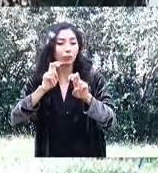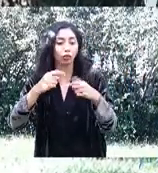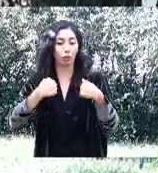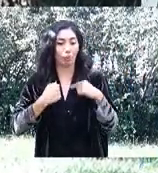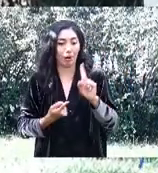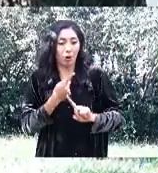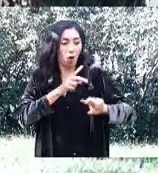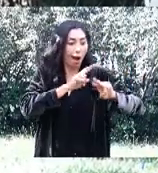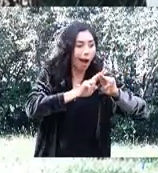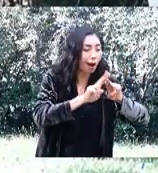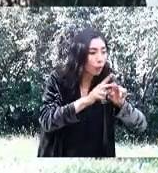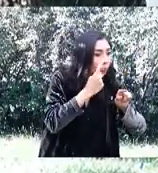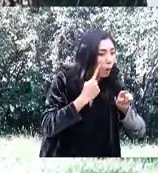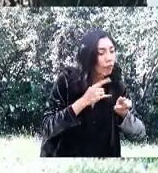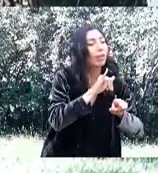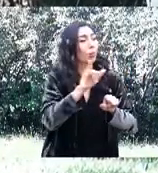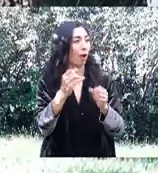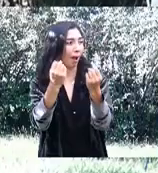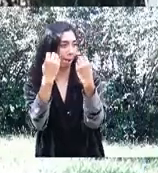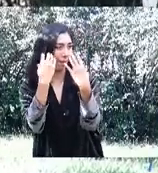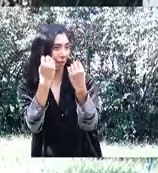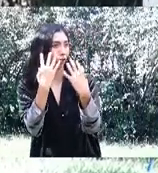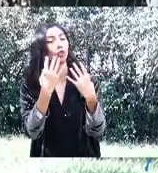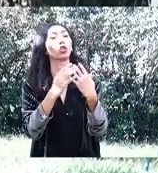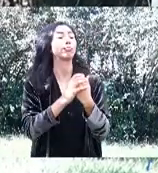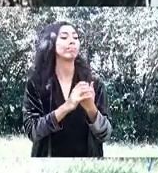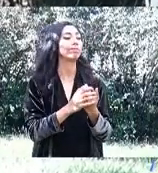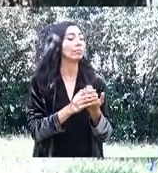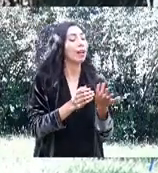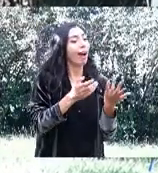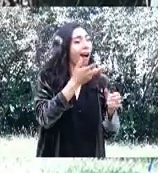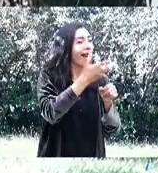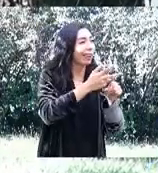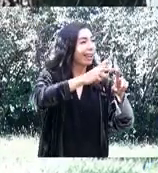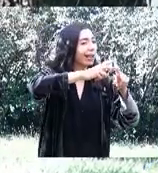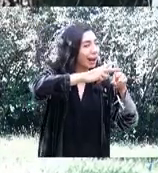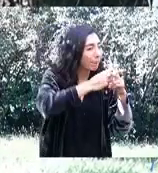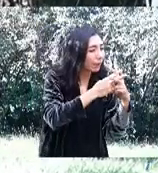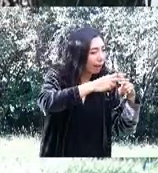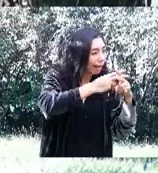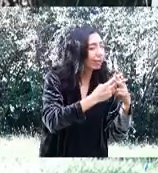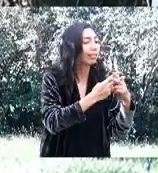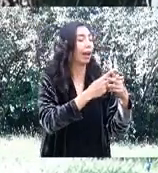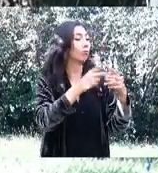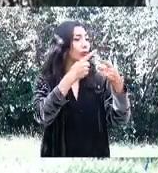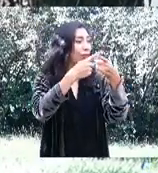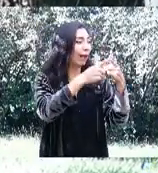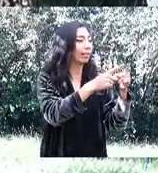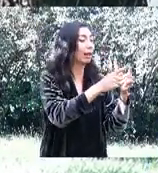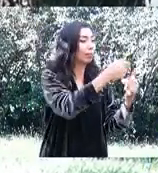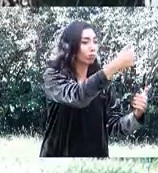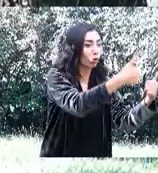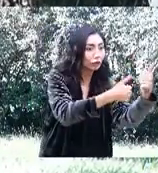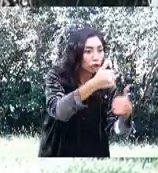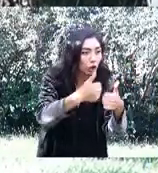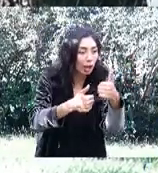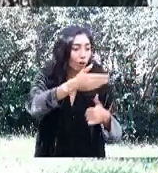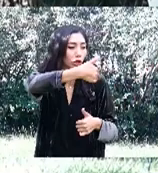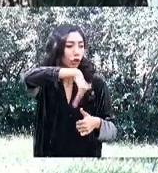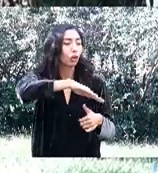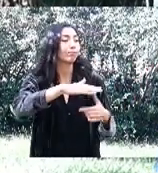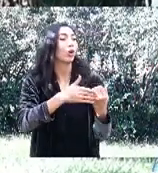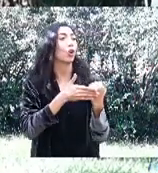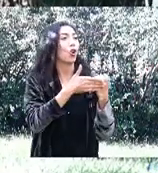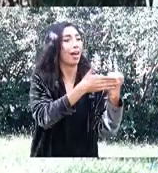significa esto a través de herramientas multimediales desde una perspectiva interdisciplinar hacemos prácticas